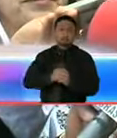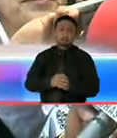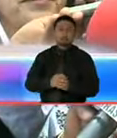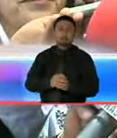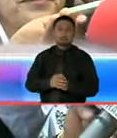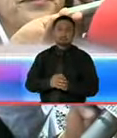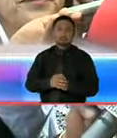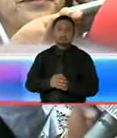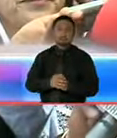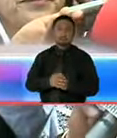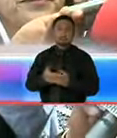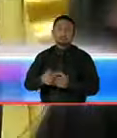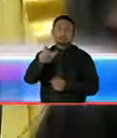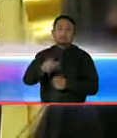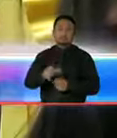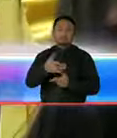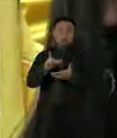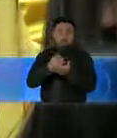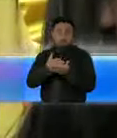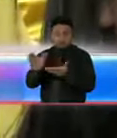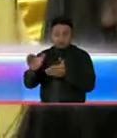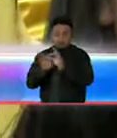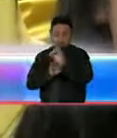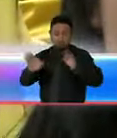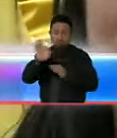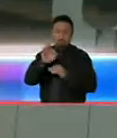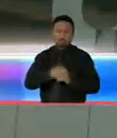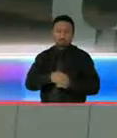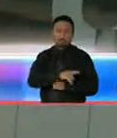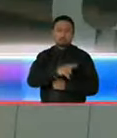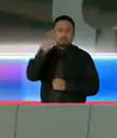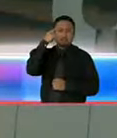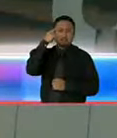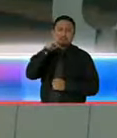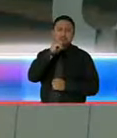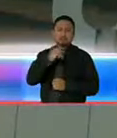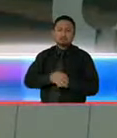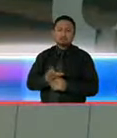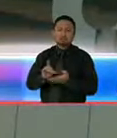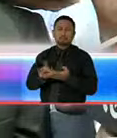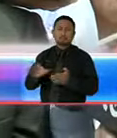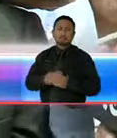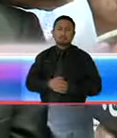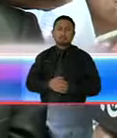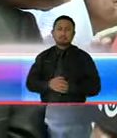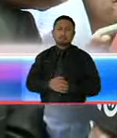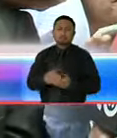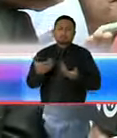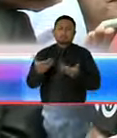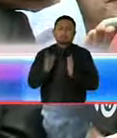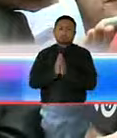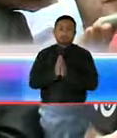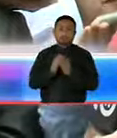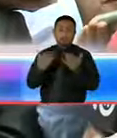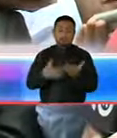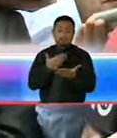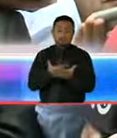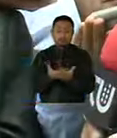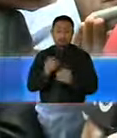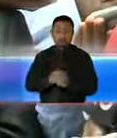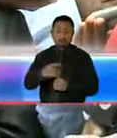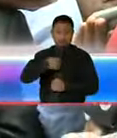de los principales. Ha hecho cuentas y cree quién deberá salir para que le deje el camino libre. Las impugnaciones están presentadas tanto